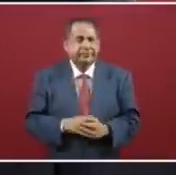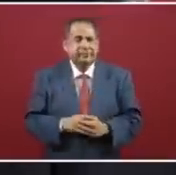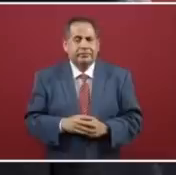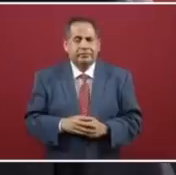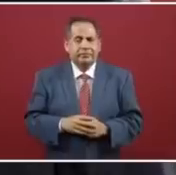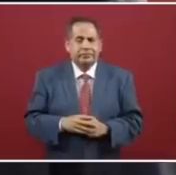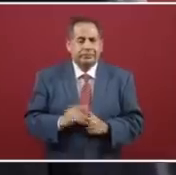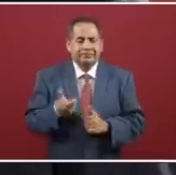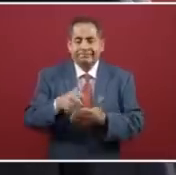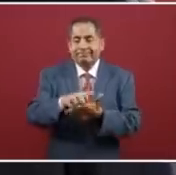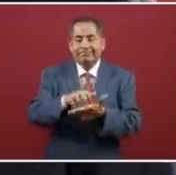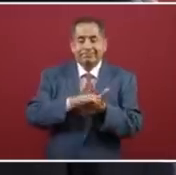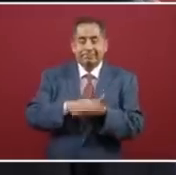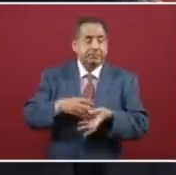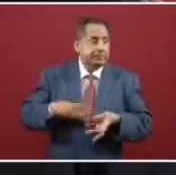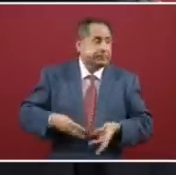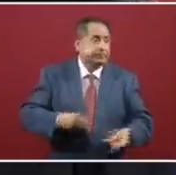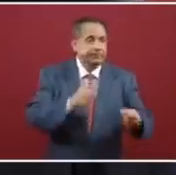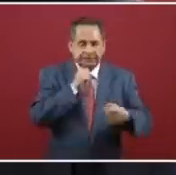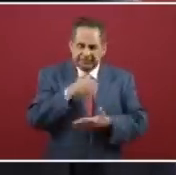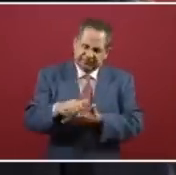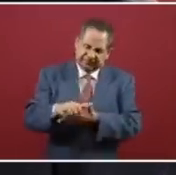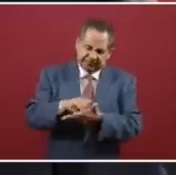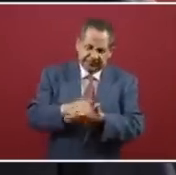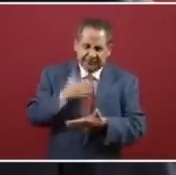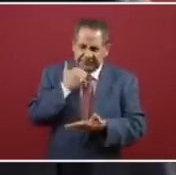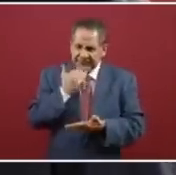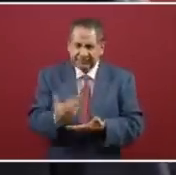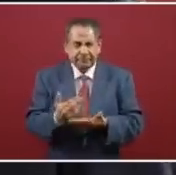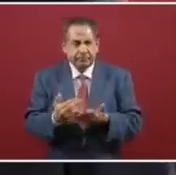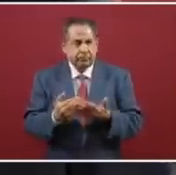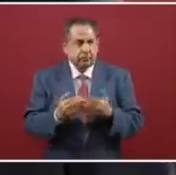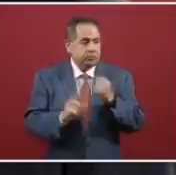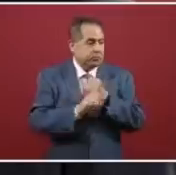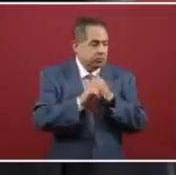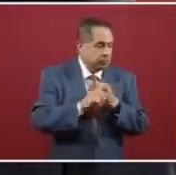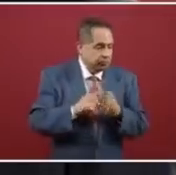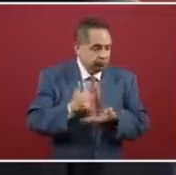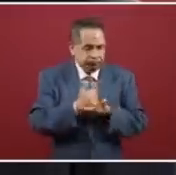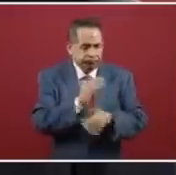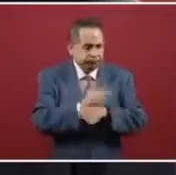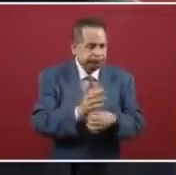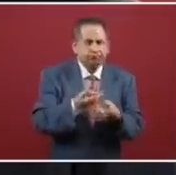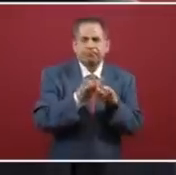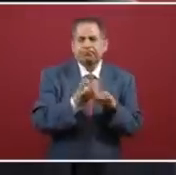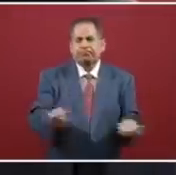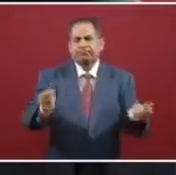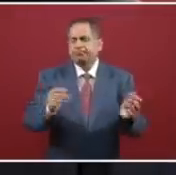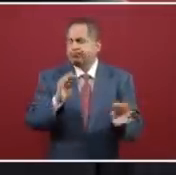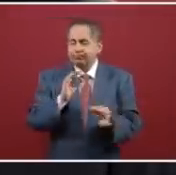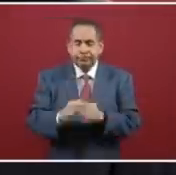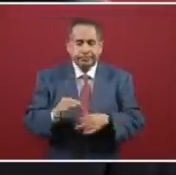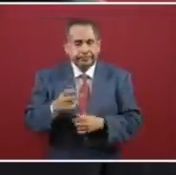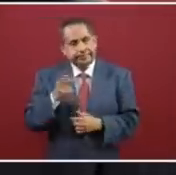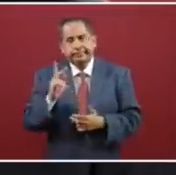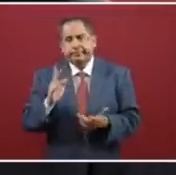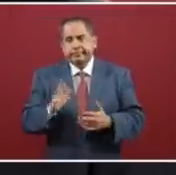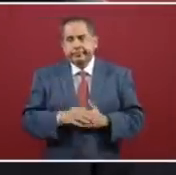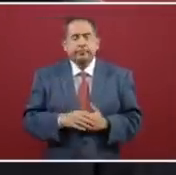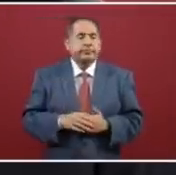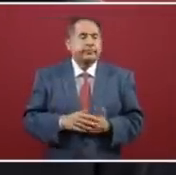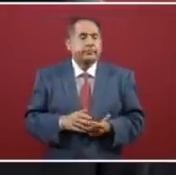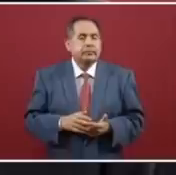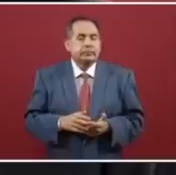se lograron ahorros resolvimos el problema pero